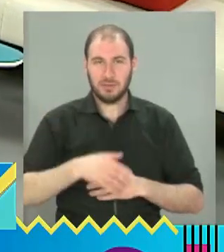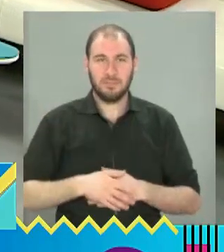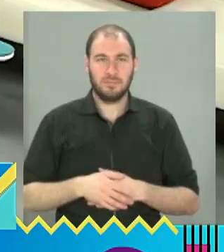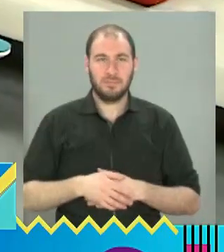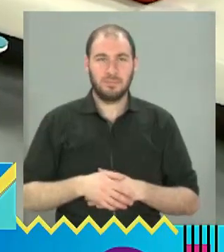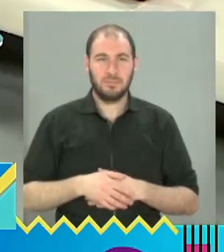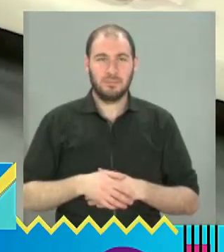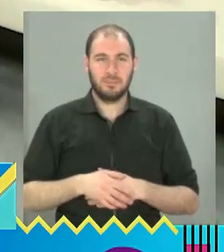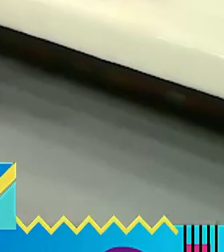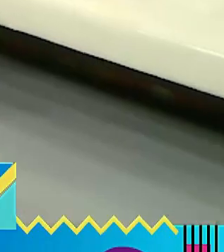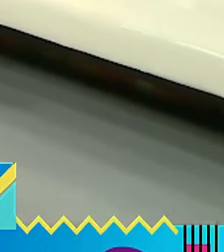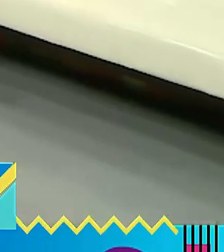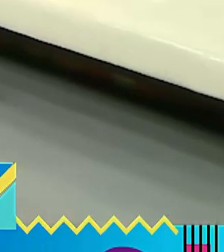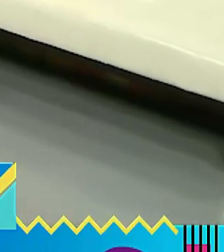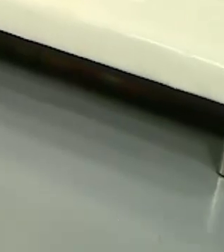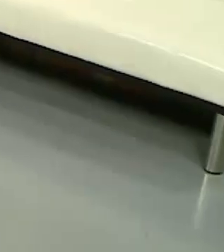parecidos.